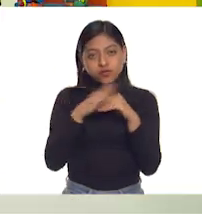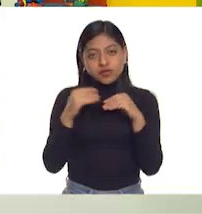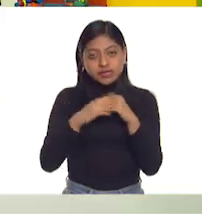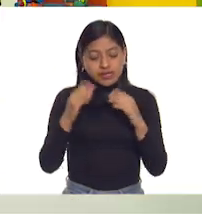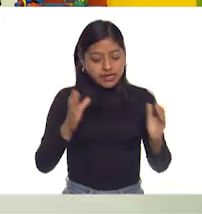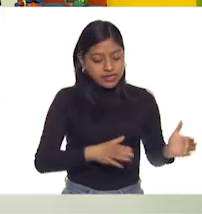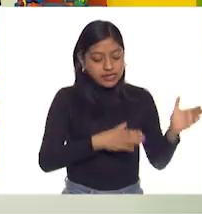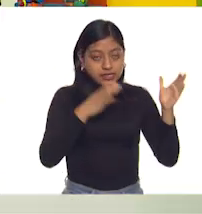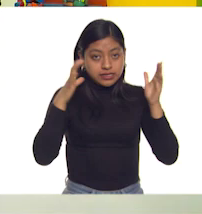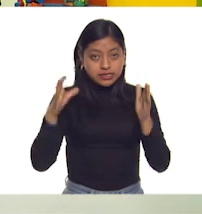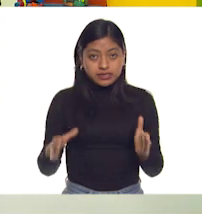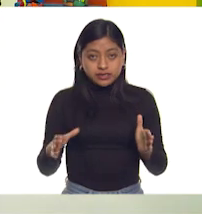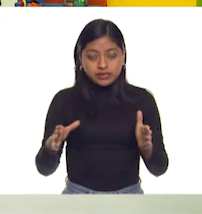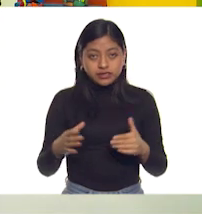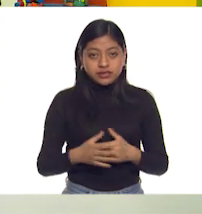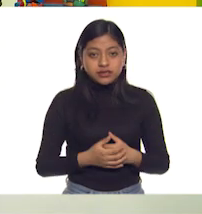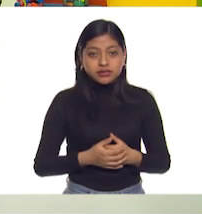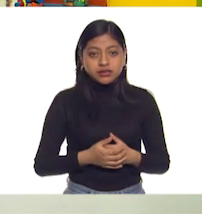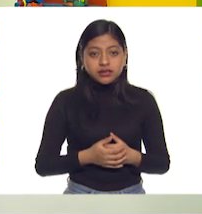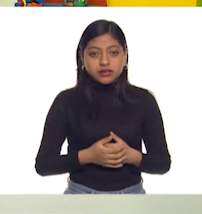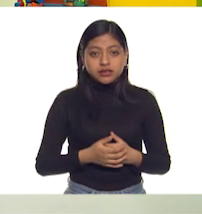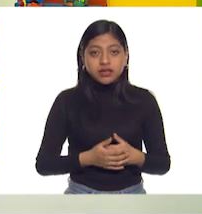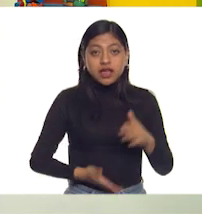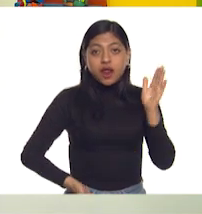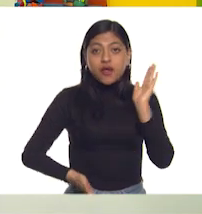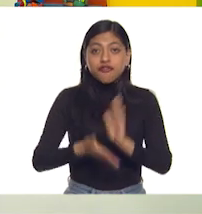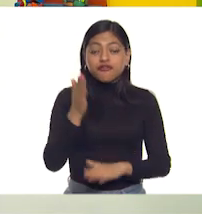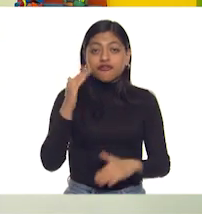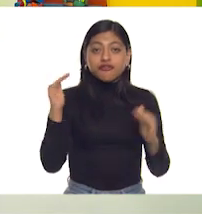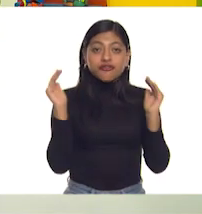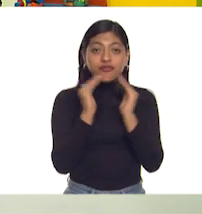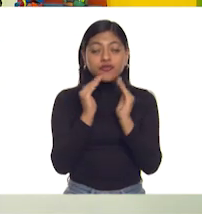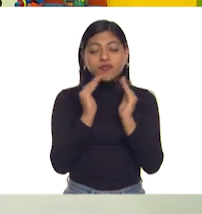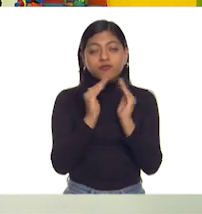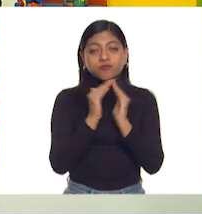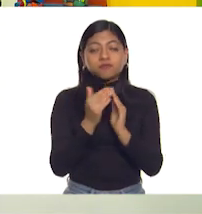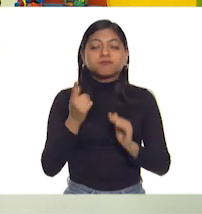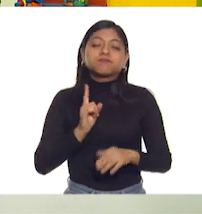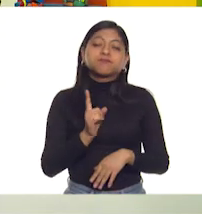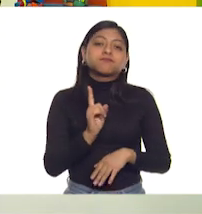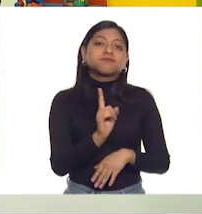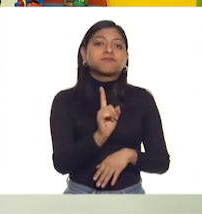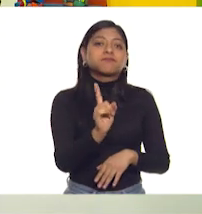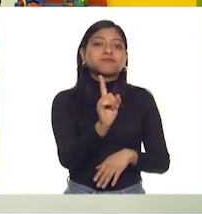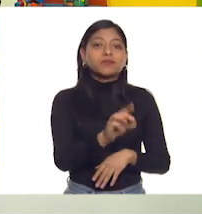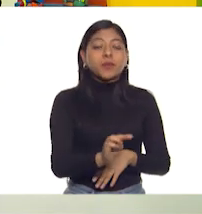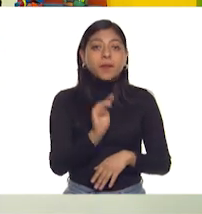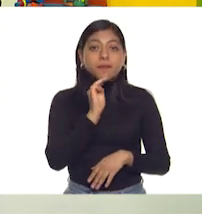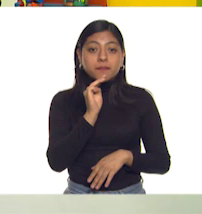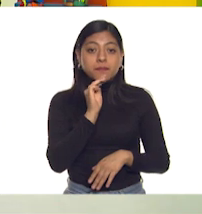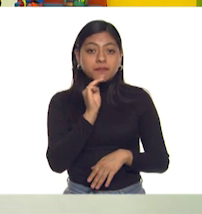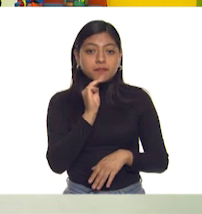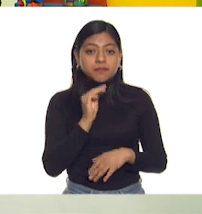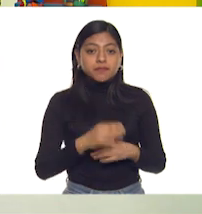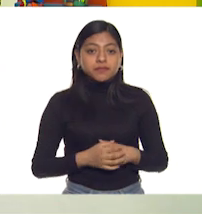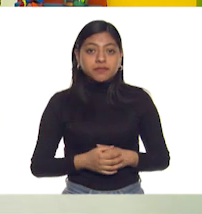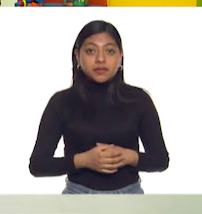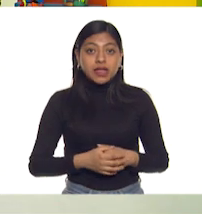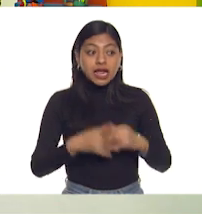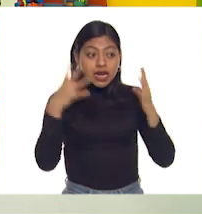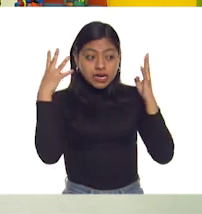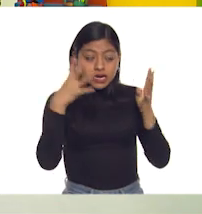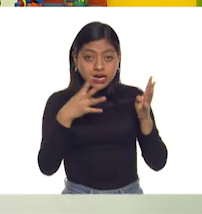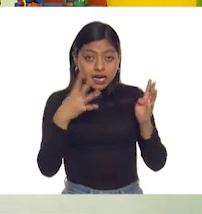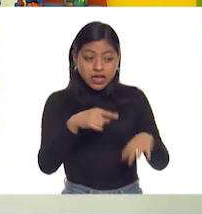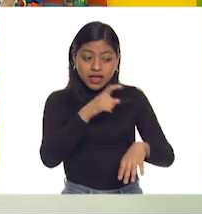Y muy quitada de la pena, se fue a su casa. Cuando llegó, su mamá no la regañó por